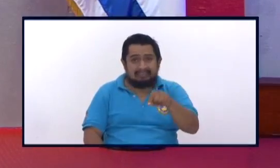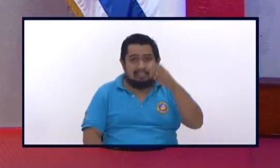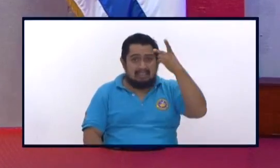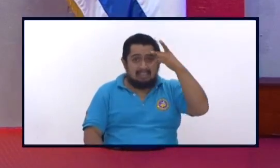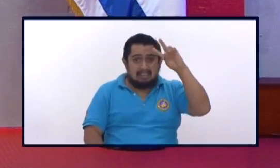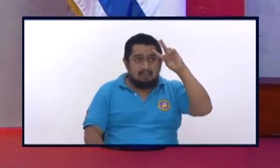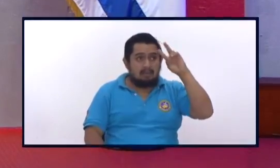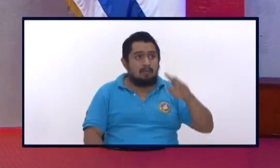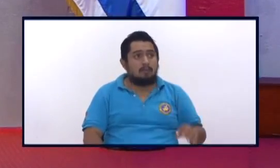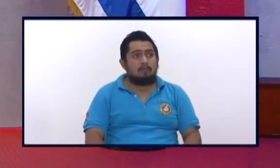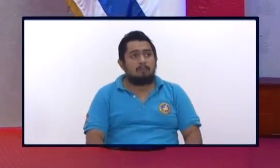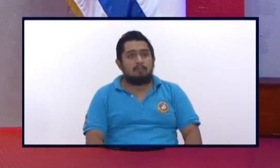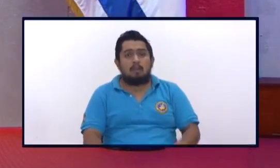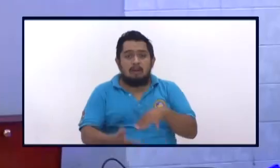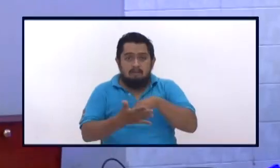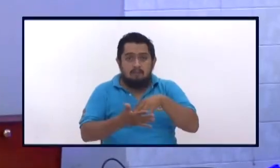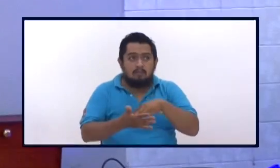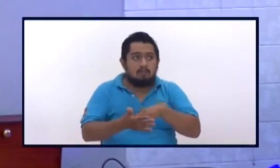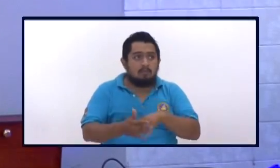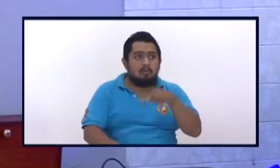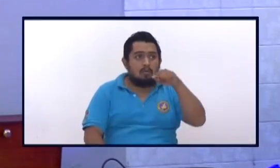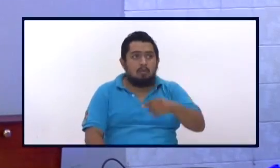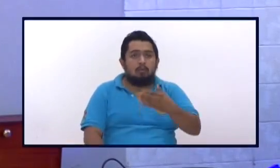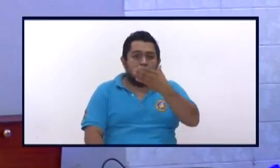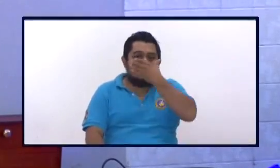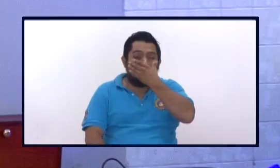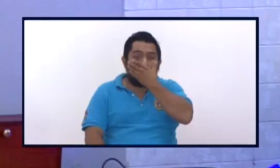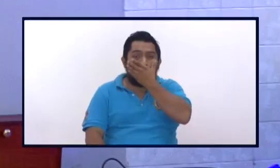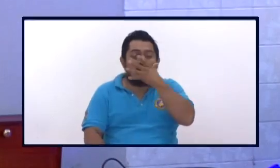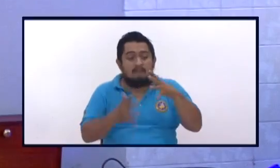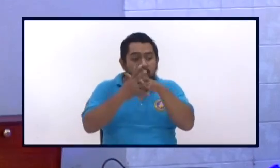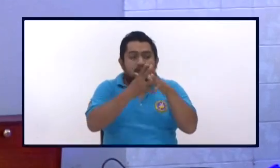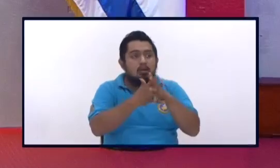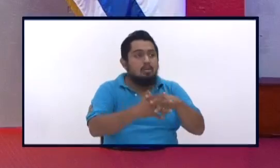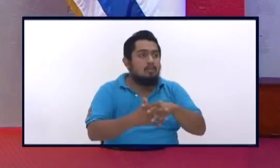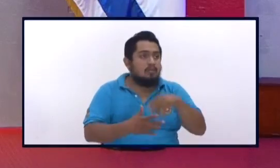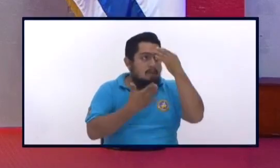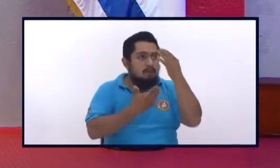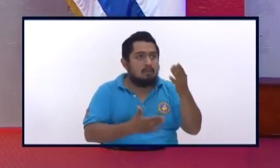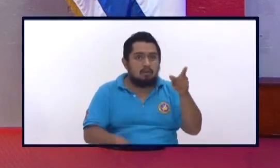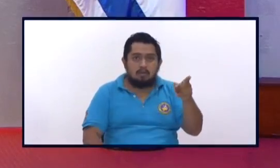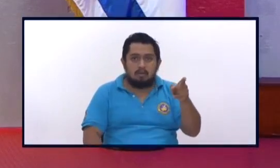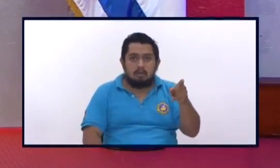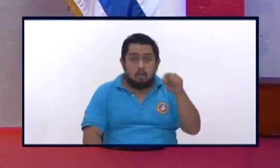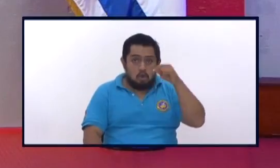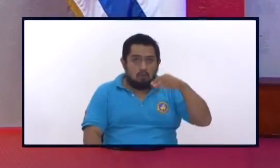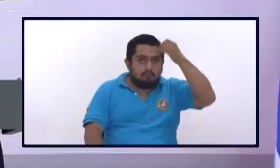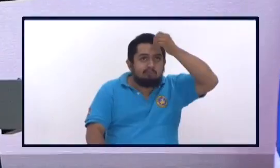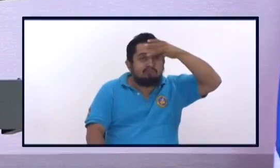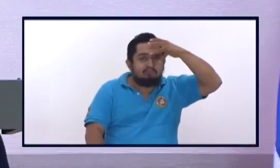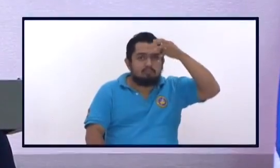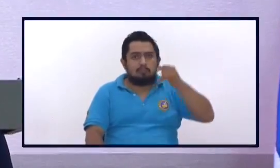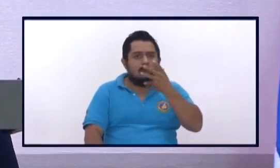sinónimo de no como débil ya hoy son sinónimo de patriotismo y dice el utilice y aparece el señor trump con una máscara